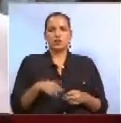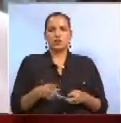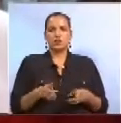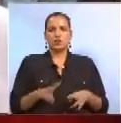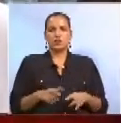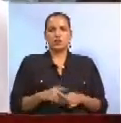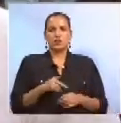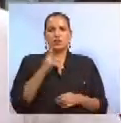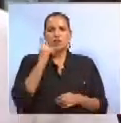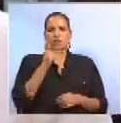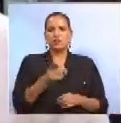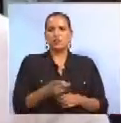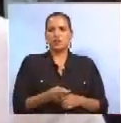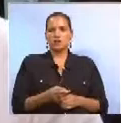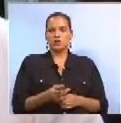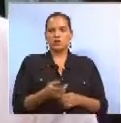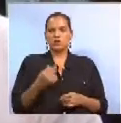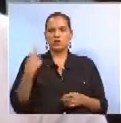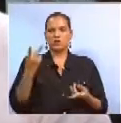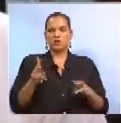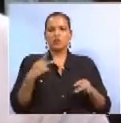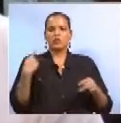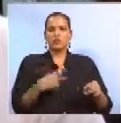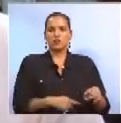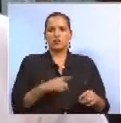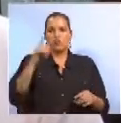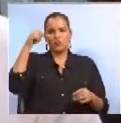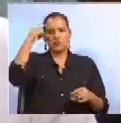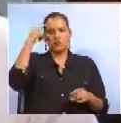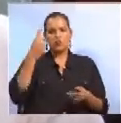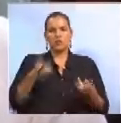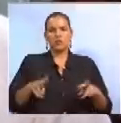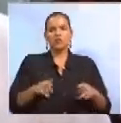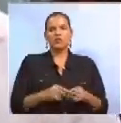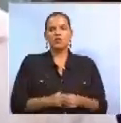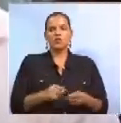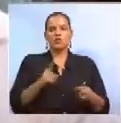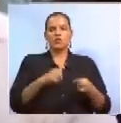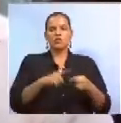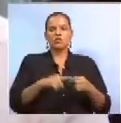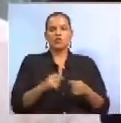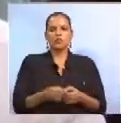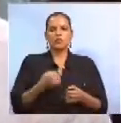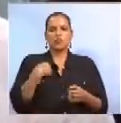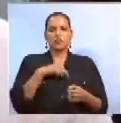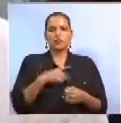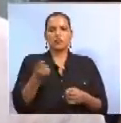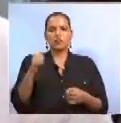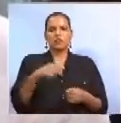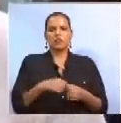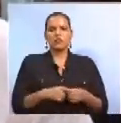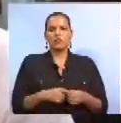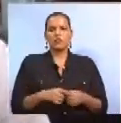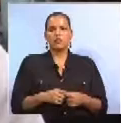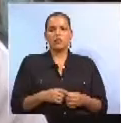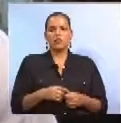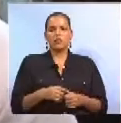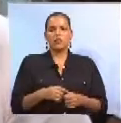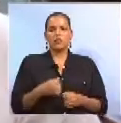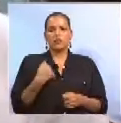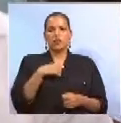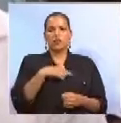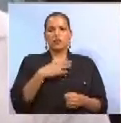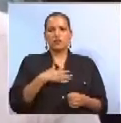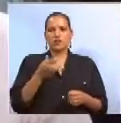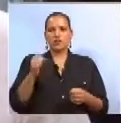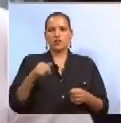Ministerio del Ambiente, a Presidencia de la República, pero esto tiene que llegar a Quito. Nosotros marcharemos a Quito porque somos parte de